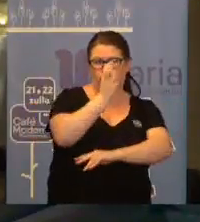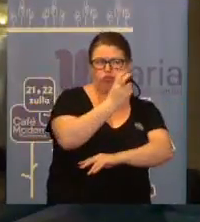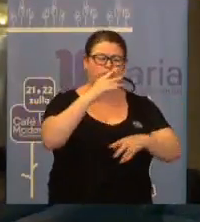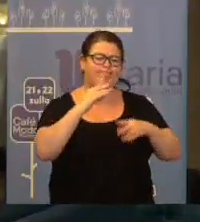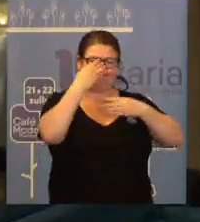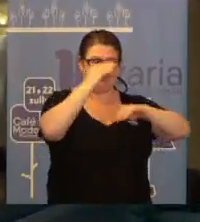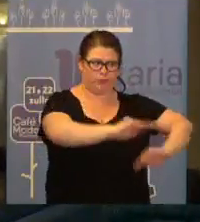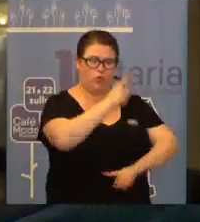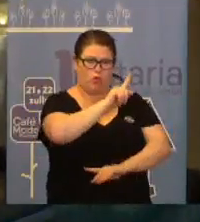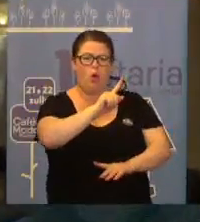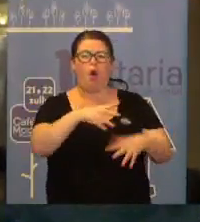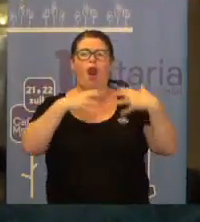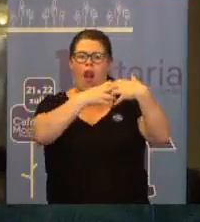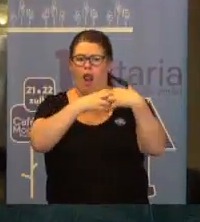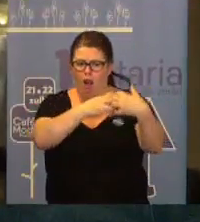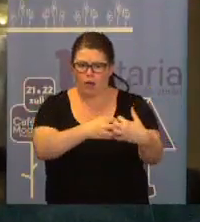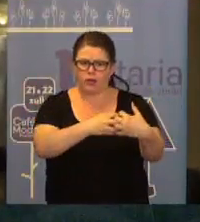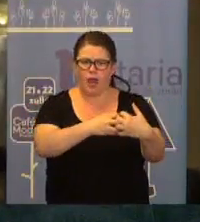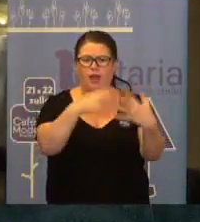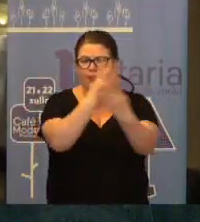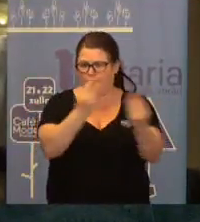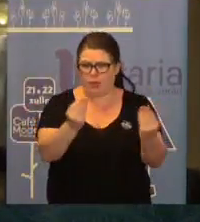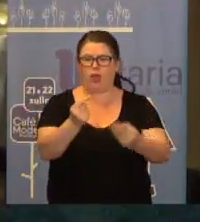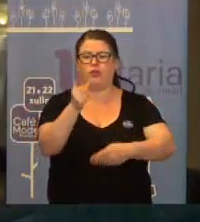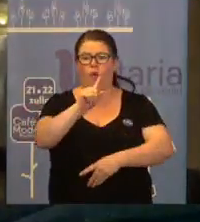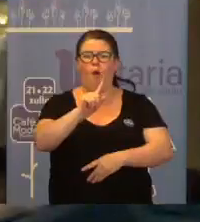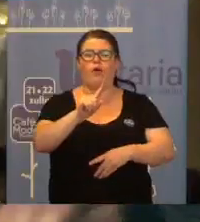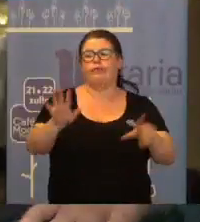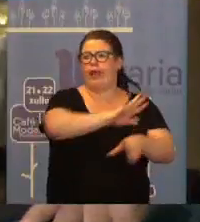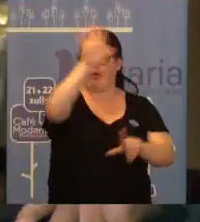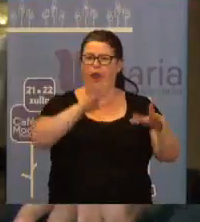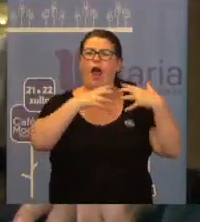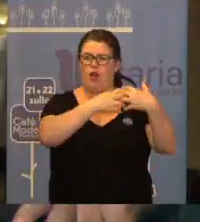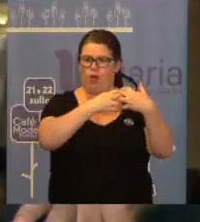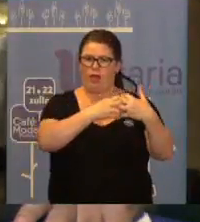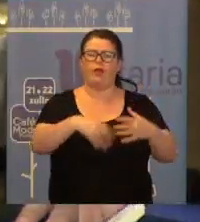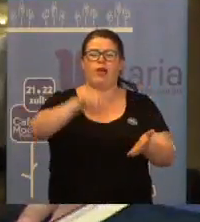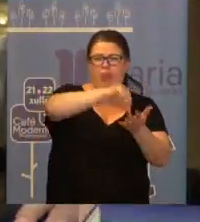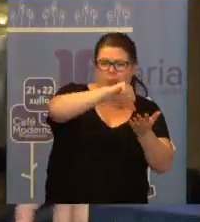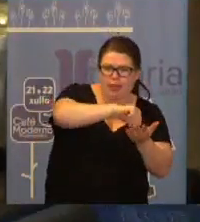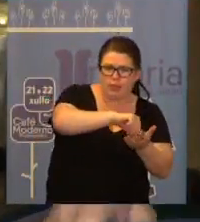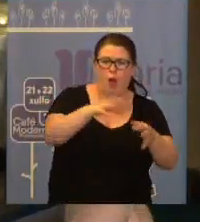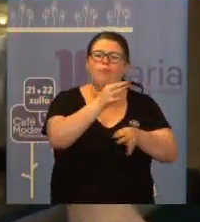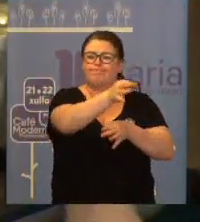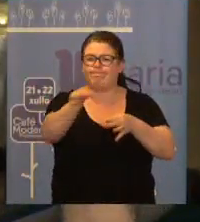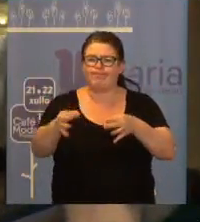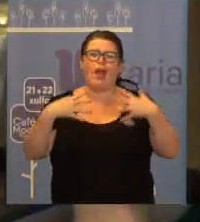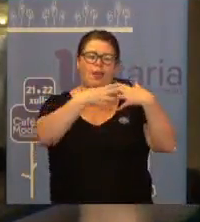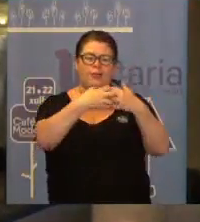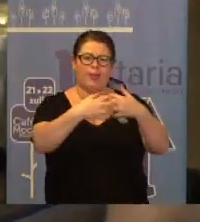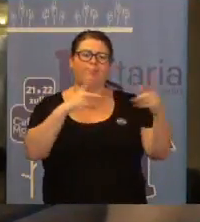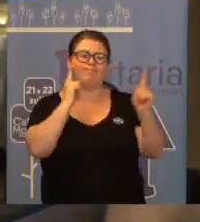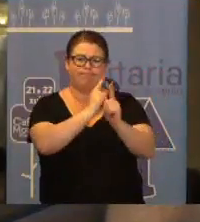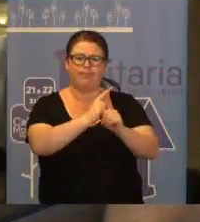que a loita esquerda-dereita teña desaparecido, nin a loita nacional periferia-centro teña desaparecido, pero si é verdad que ese